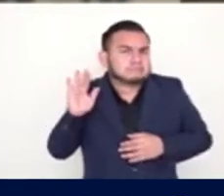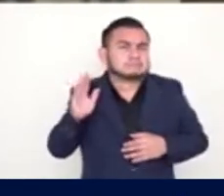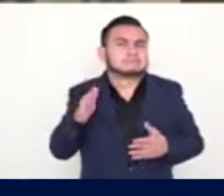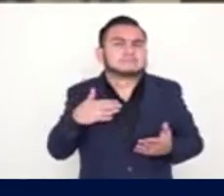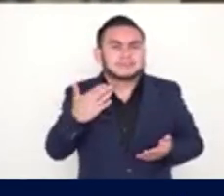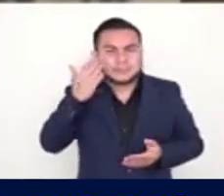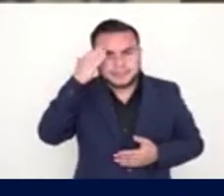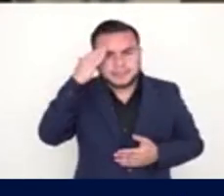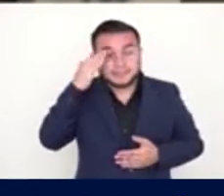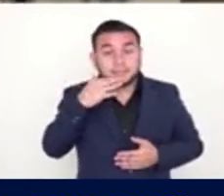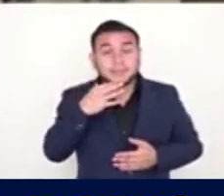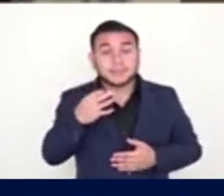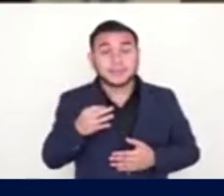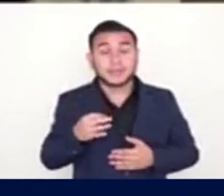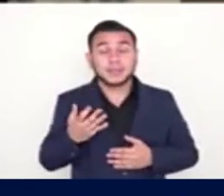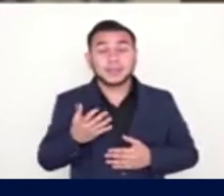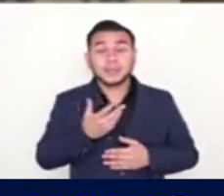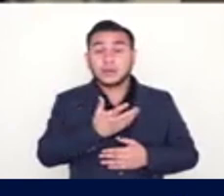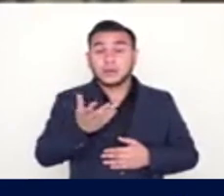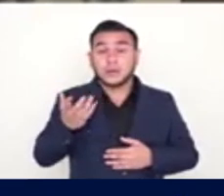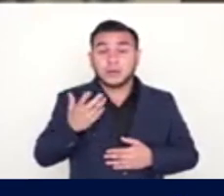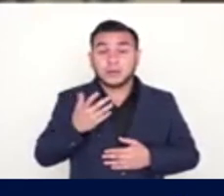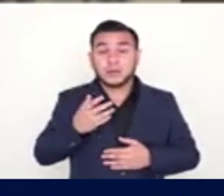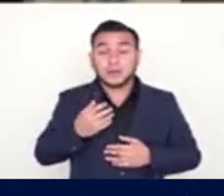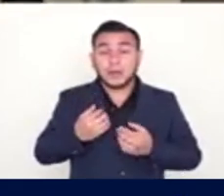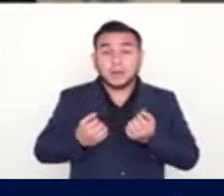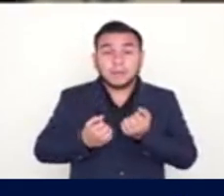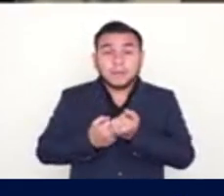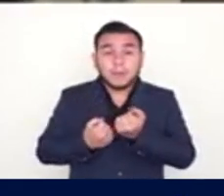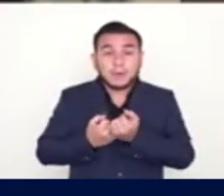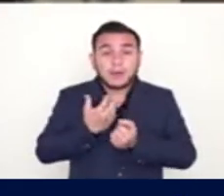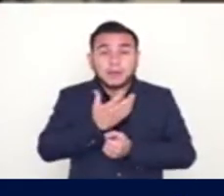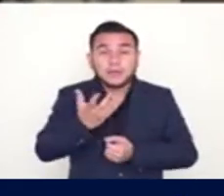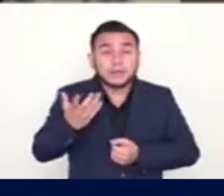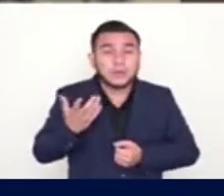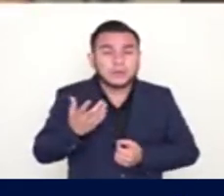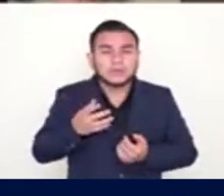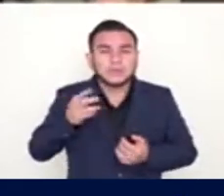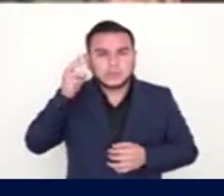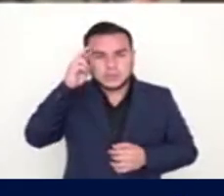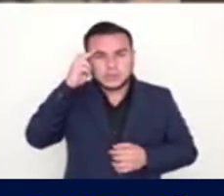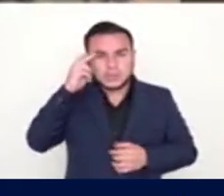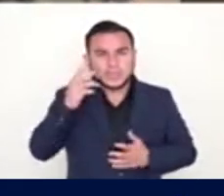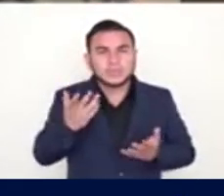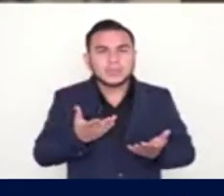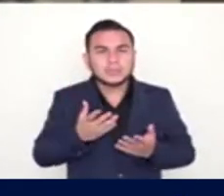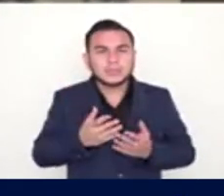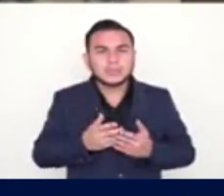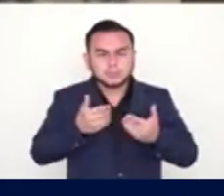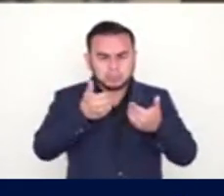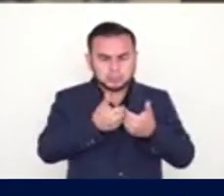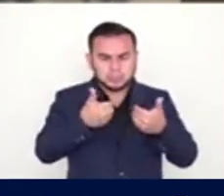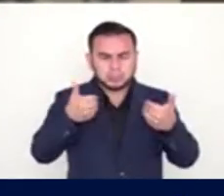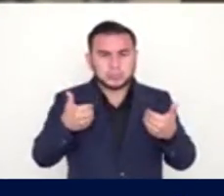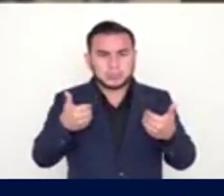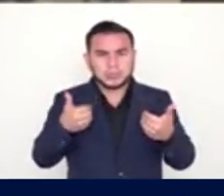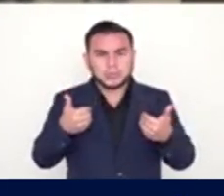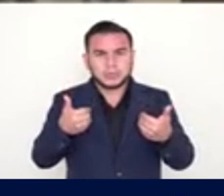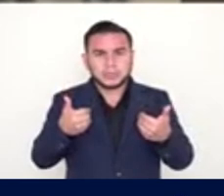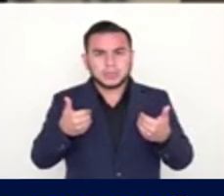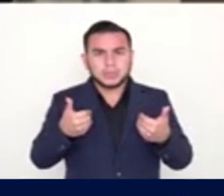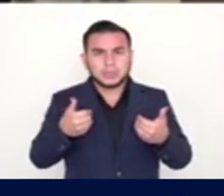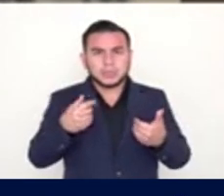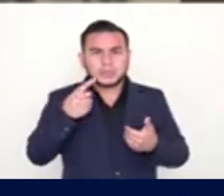documentos, y en sus fuentes internas de los penales estaban separados. Y